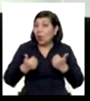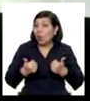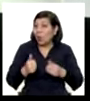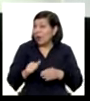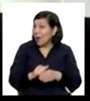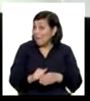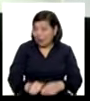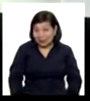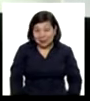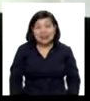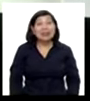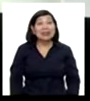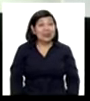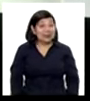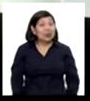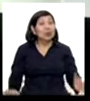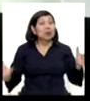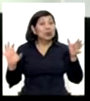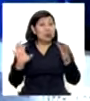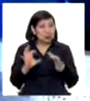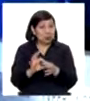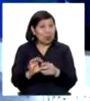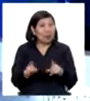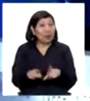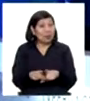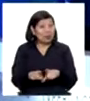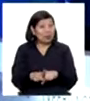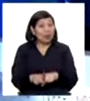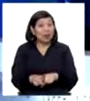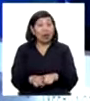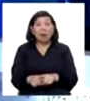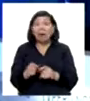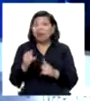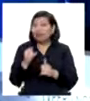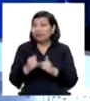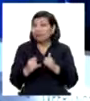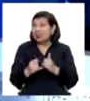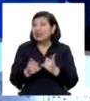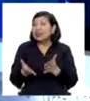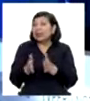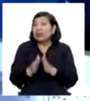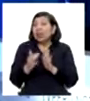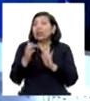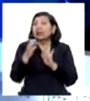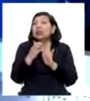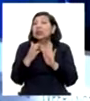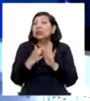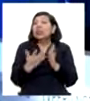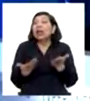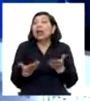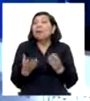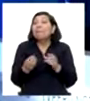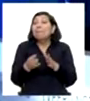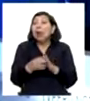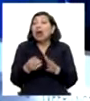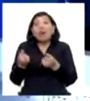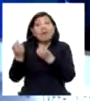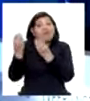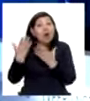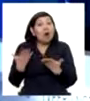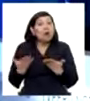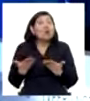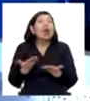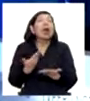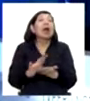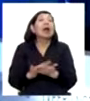buena práctica, ¿no? Claro, y aunado a eso también el otro criterio de resultados que te pide indicadores o que te pide informes,